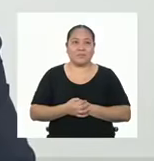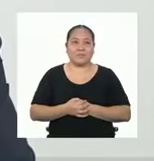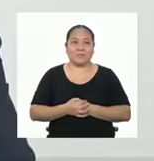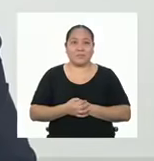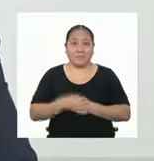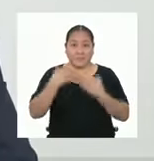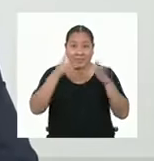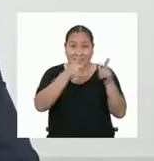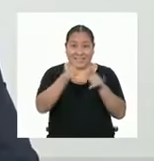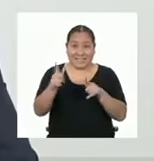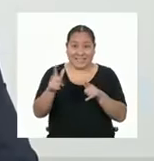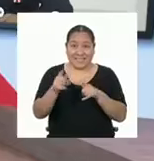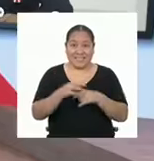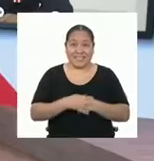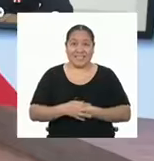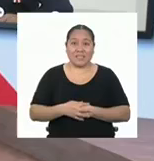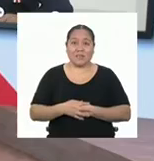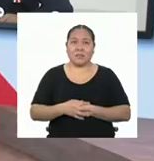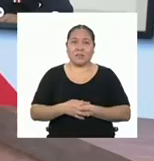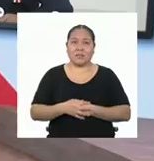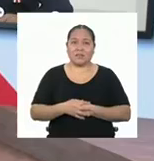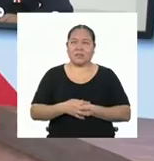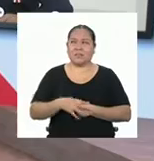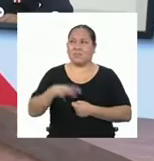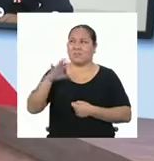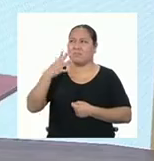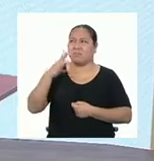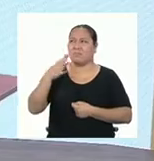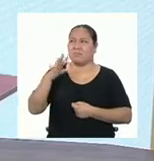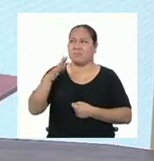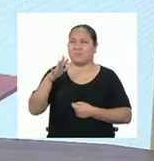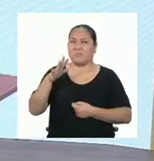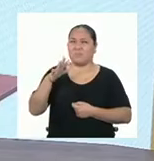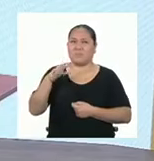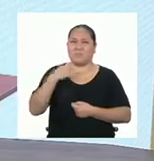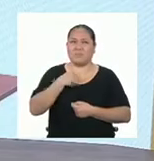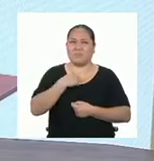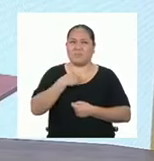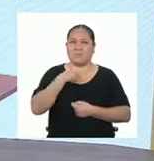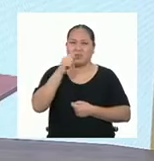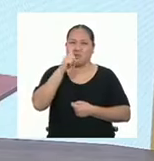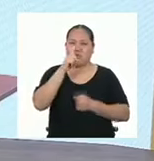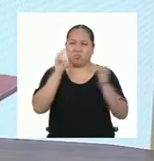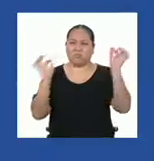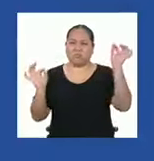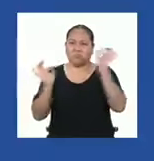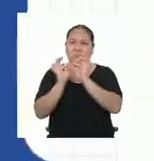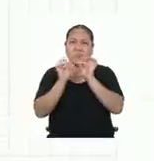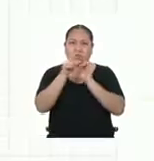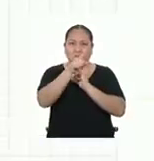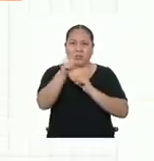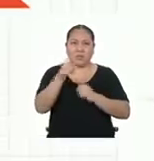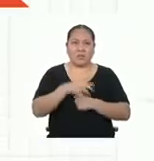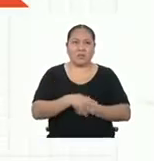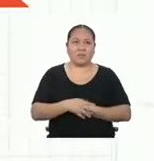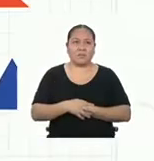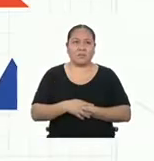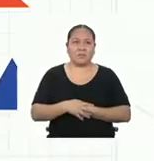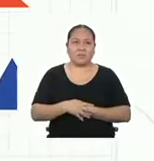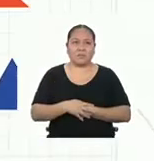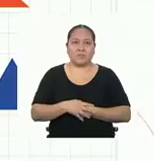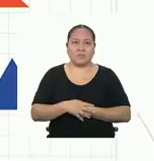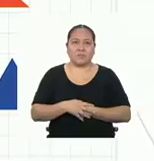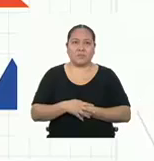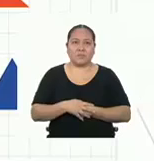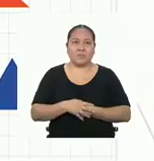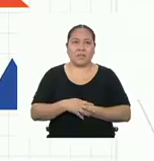¿Ya la tienen? Eh, más o menos Yo solo saqué un par ¿Ustedes? Tengo